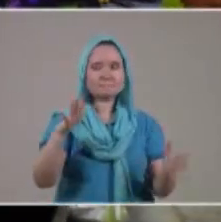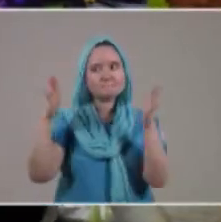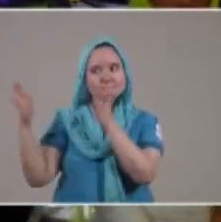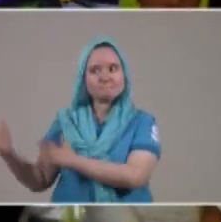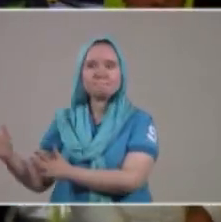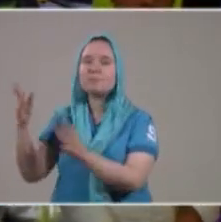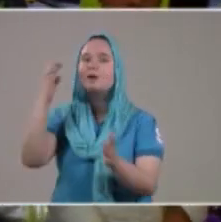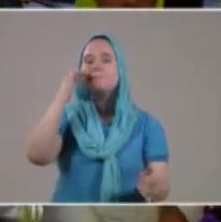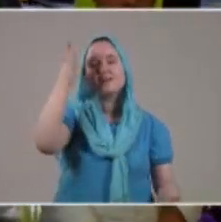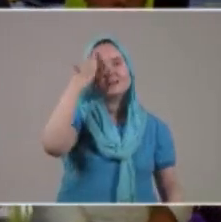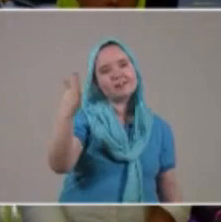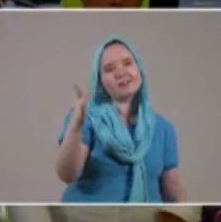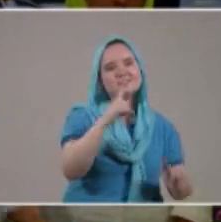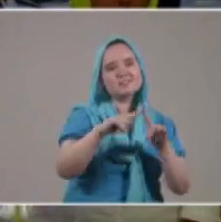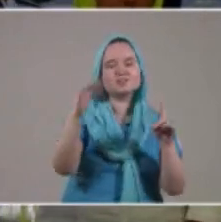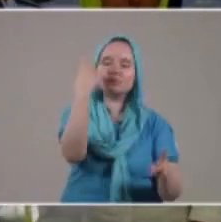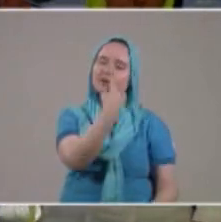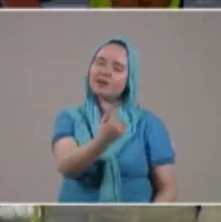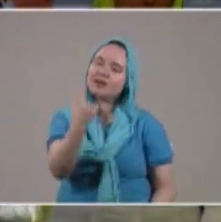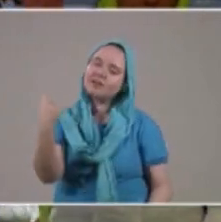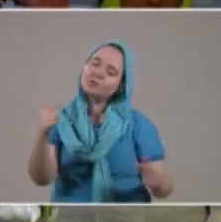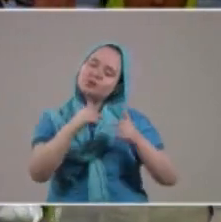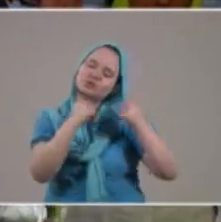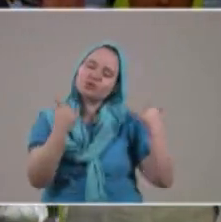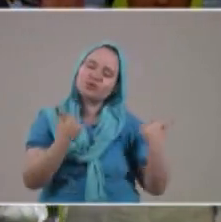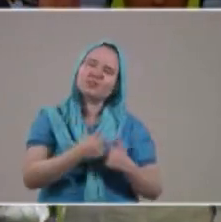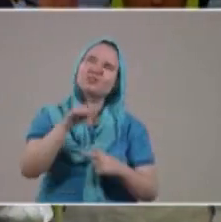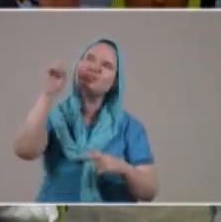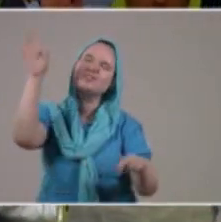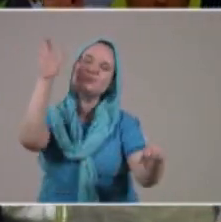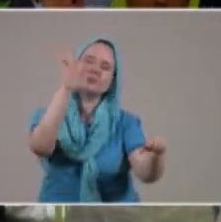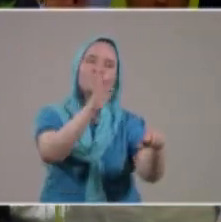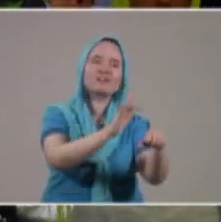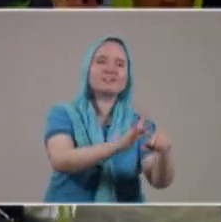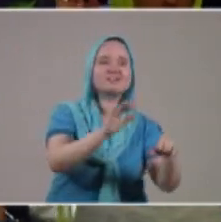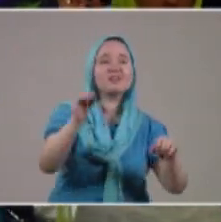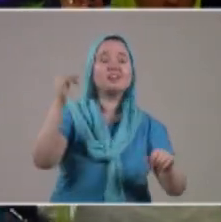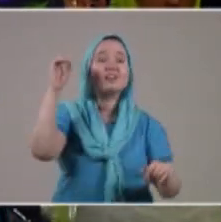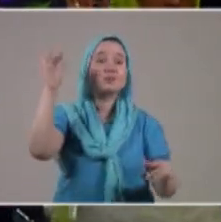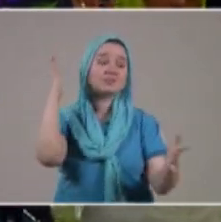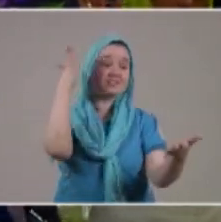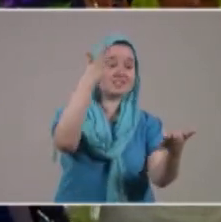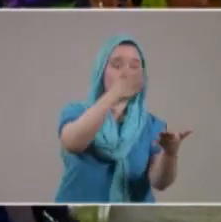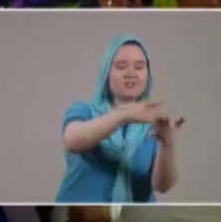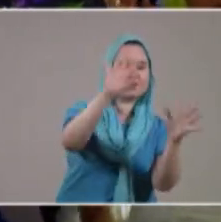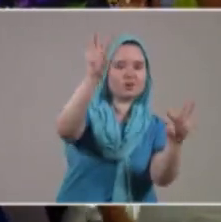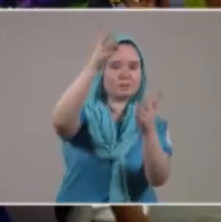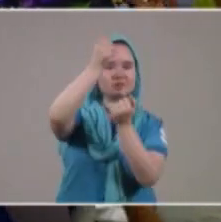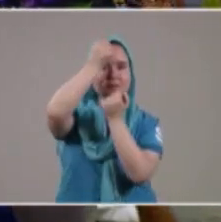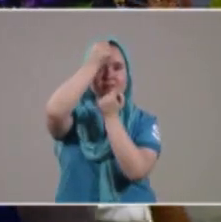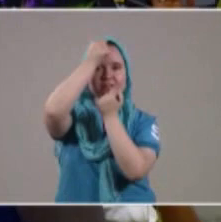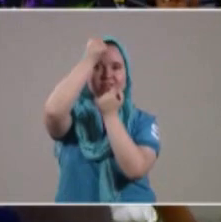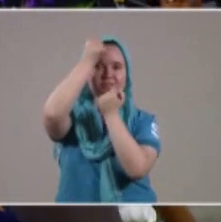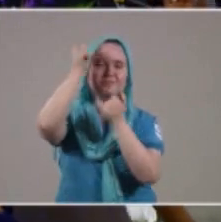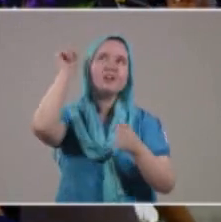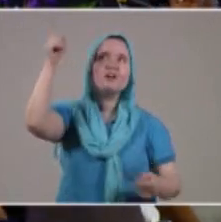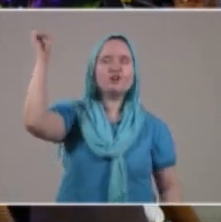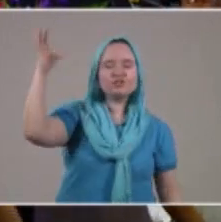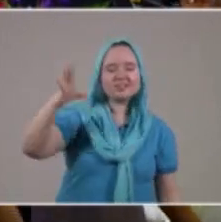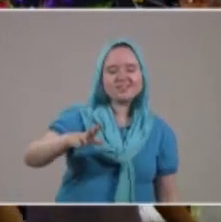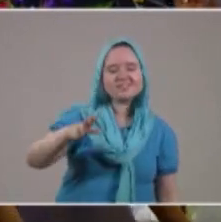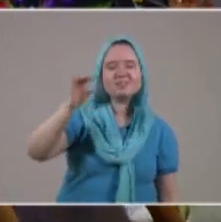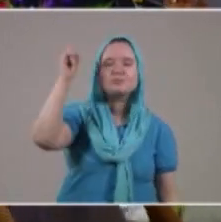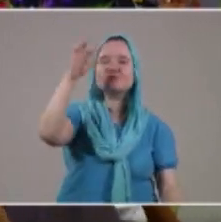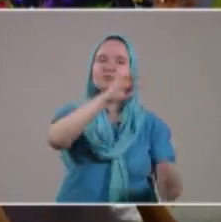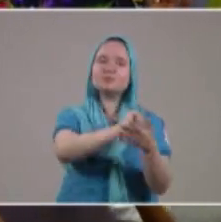Padre, gracias por cada uno de los corazones que has tocado y que has conducido al arrepentimiento. Los bendecimos